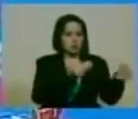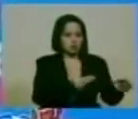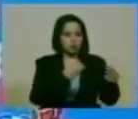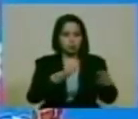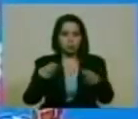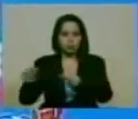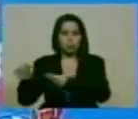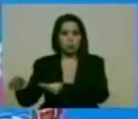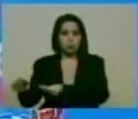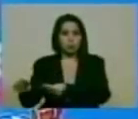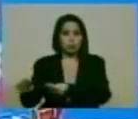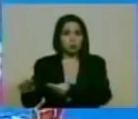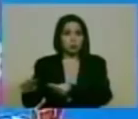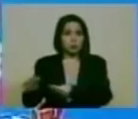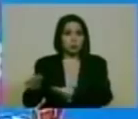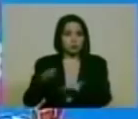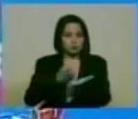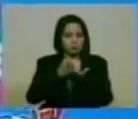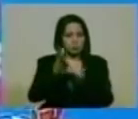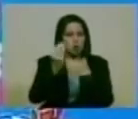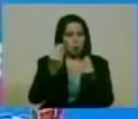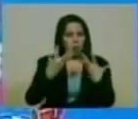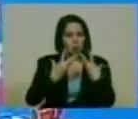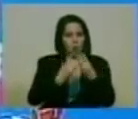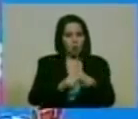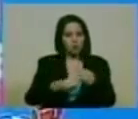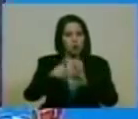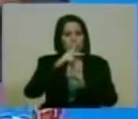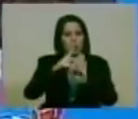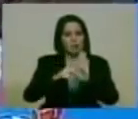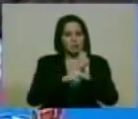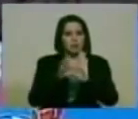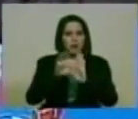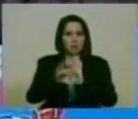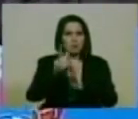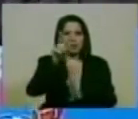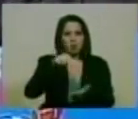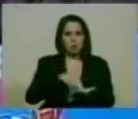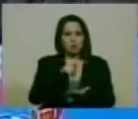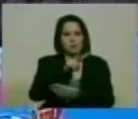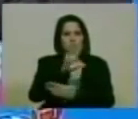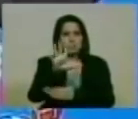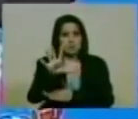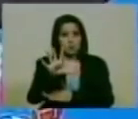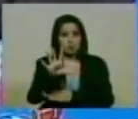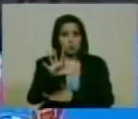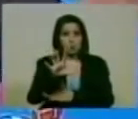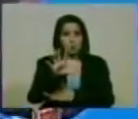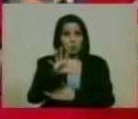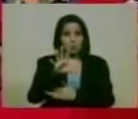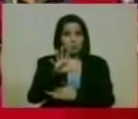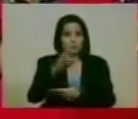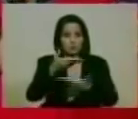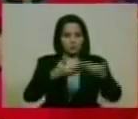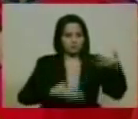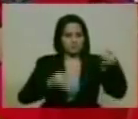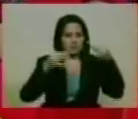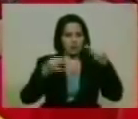en el marco del Plan de la Patria 2025. Ese es el marco nacional, global.